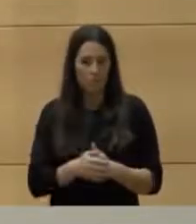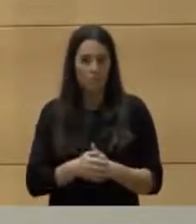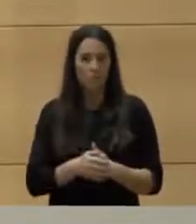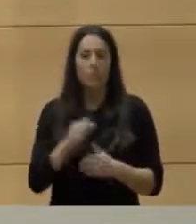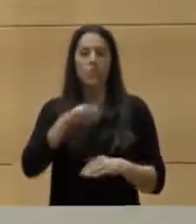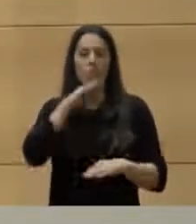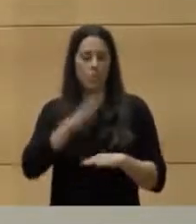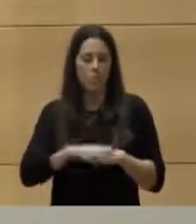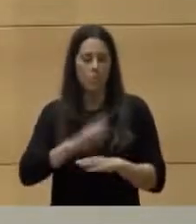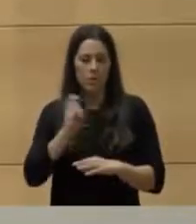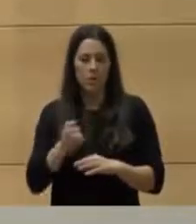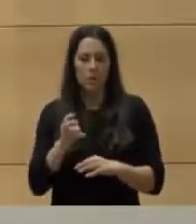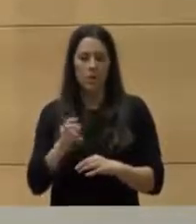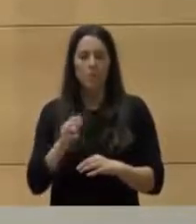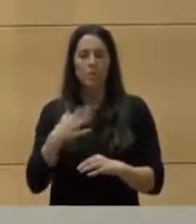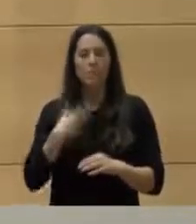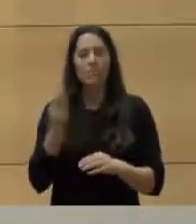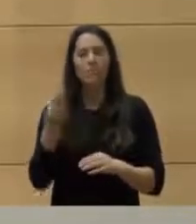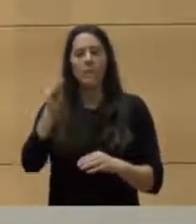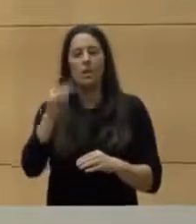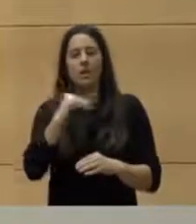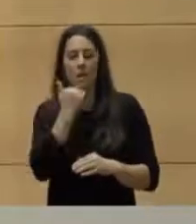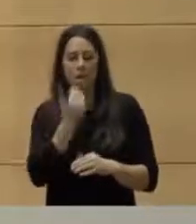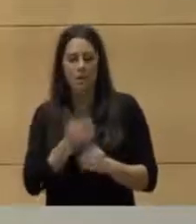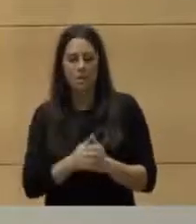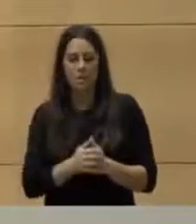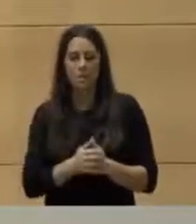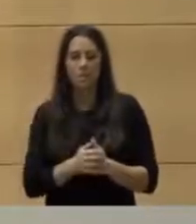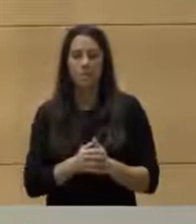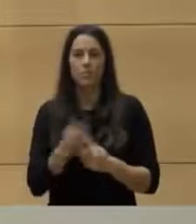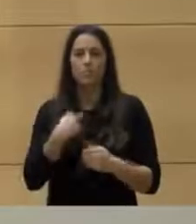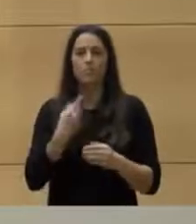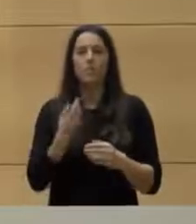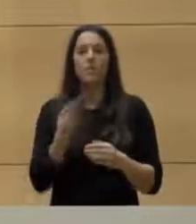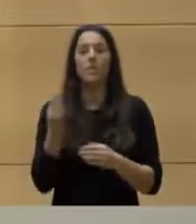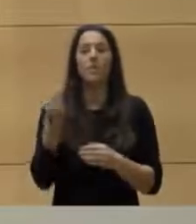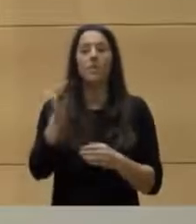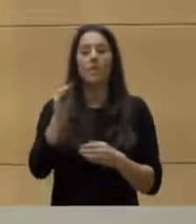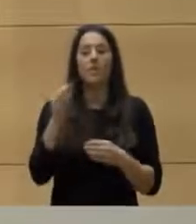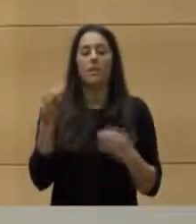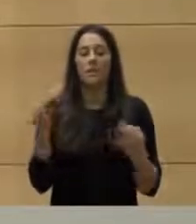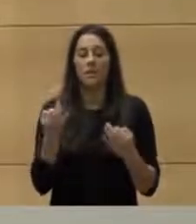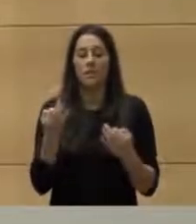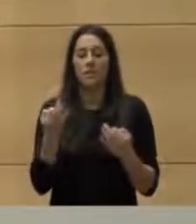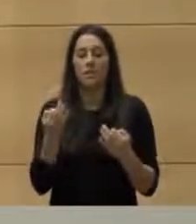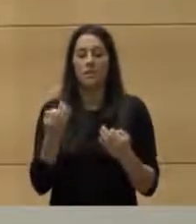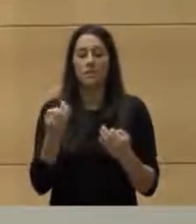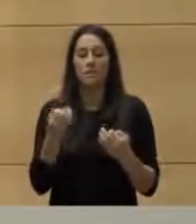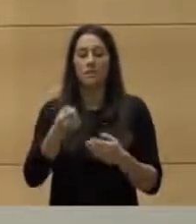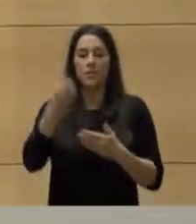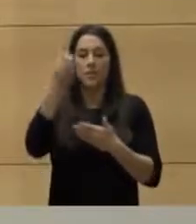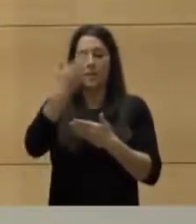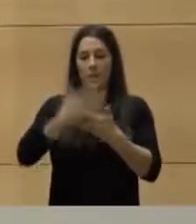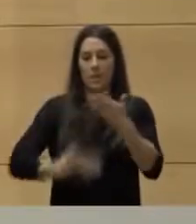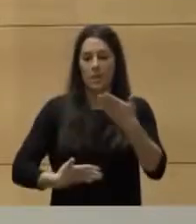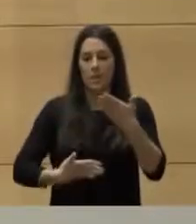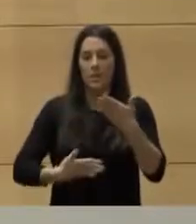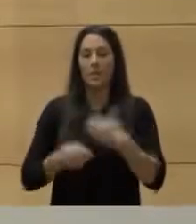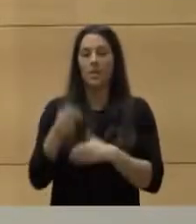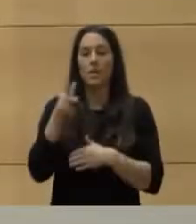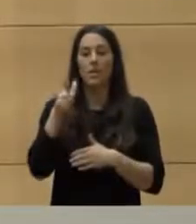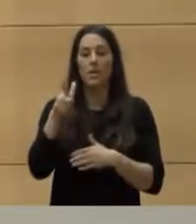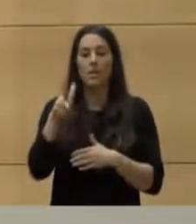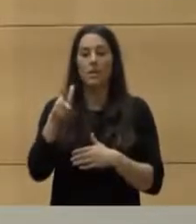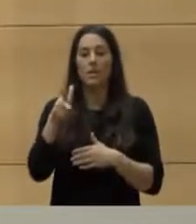más. Yo casi integraría en esa constitución la Carta de la Tierra, los derechos